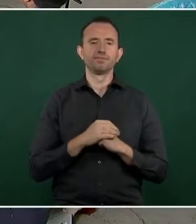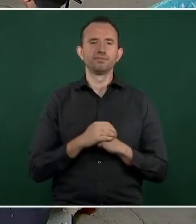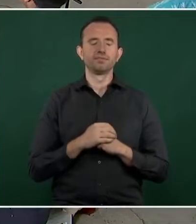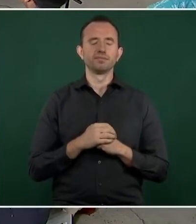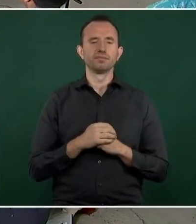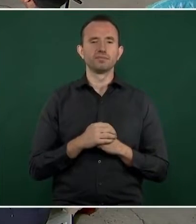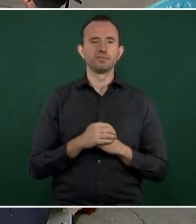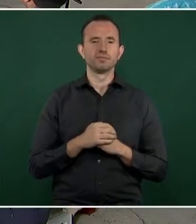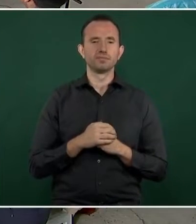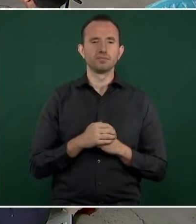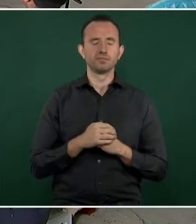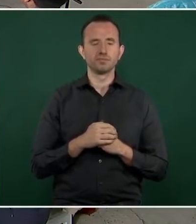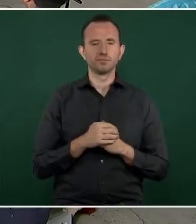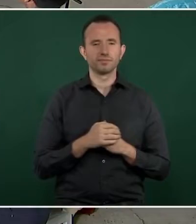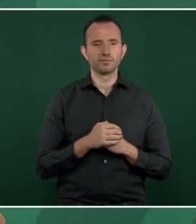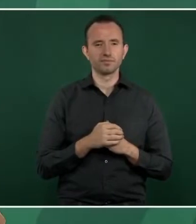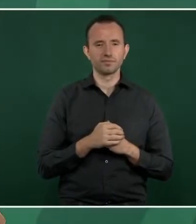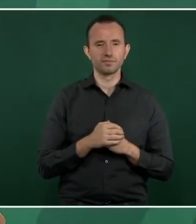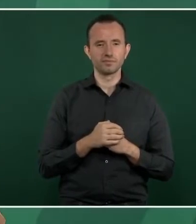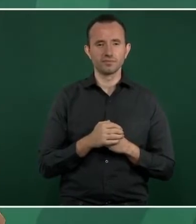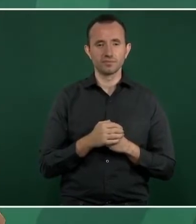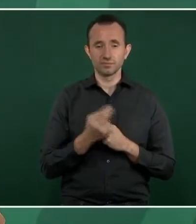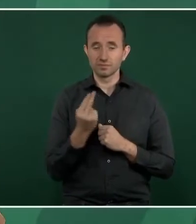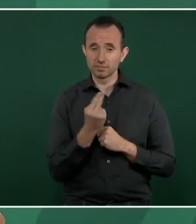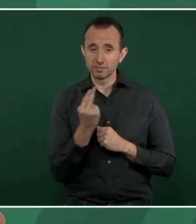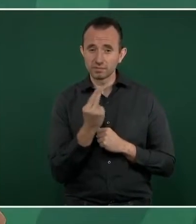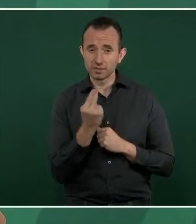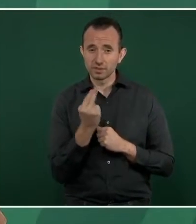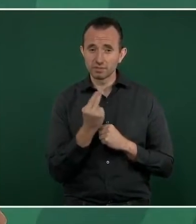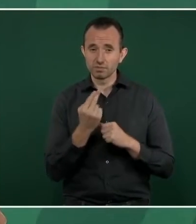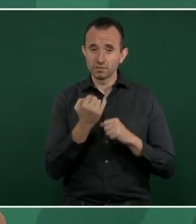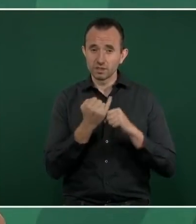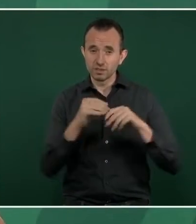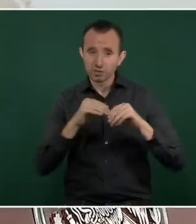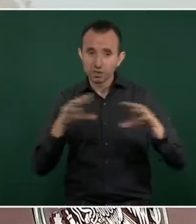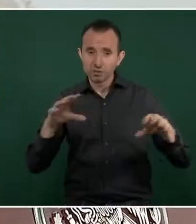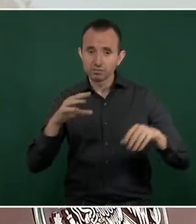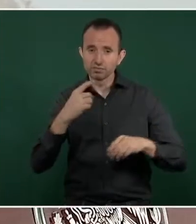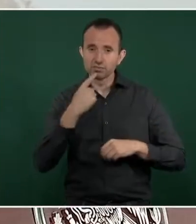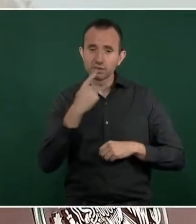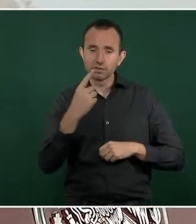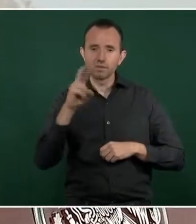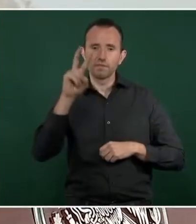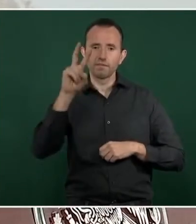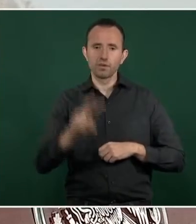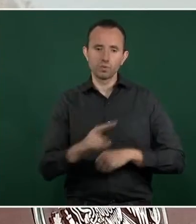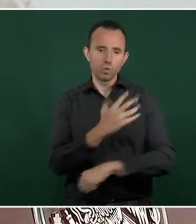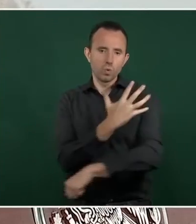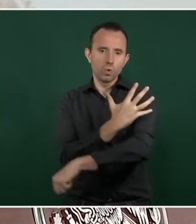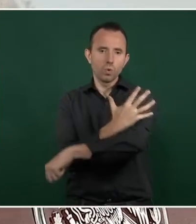El dar a conocer la verdad fortalece a las instituciones